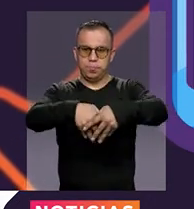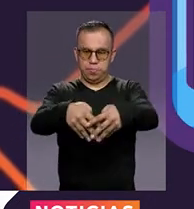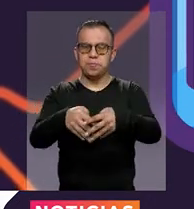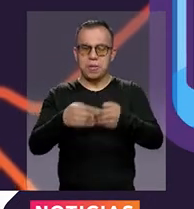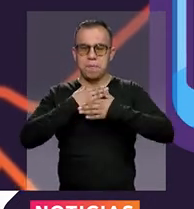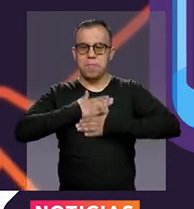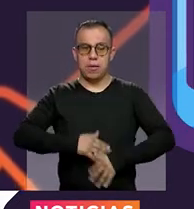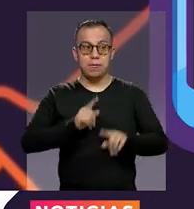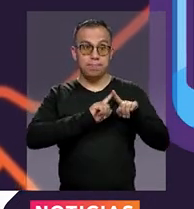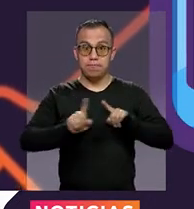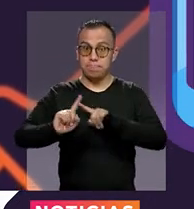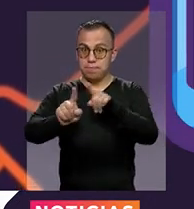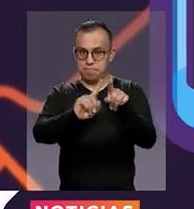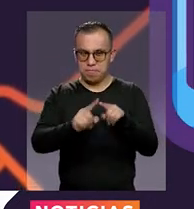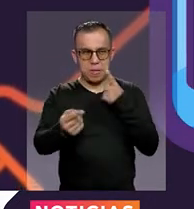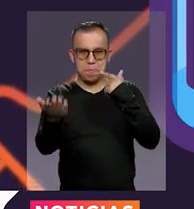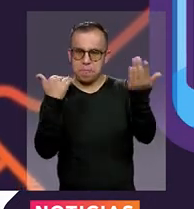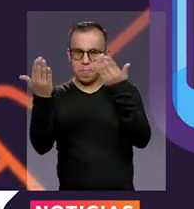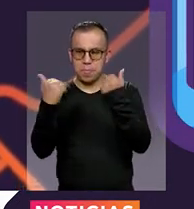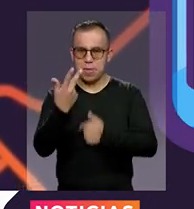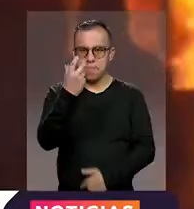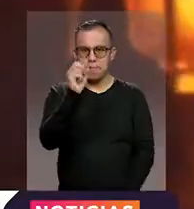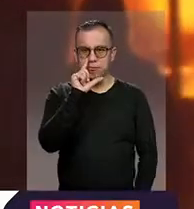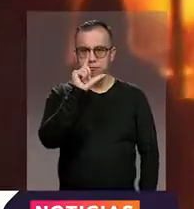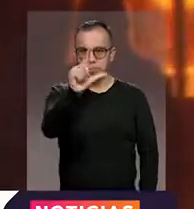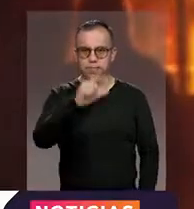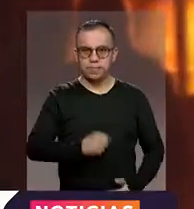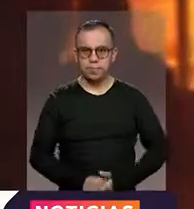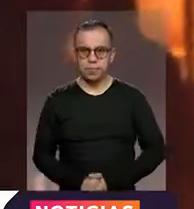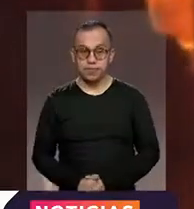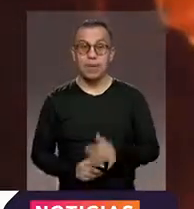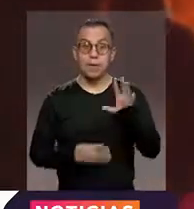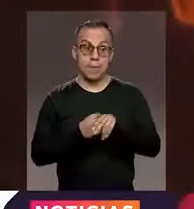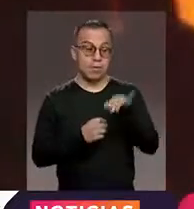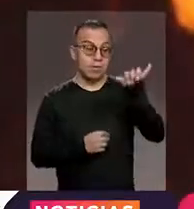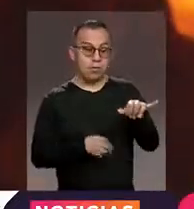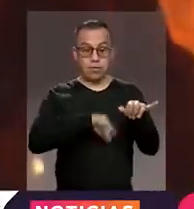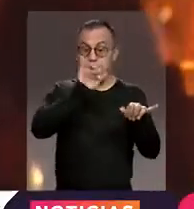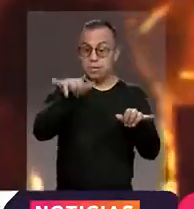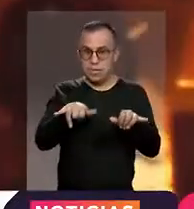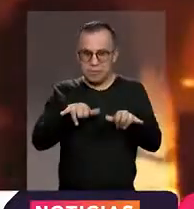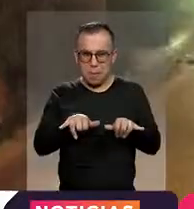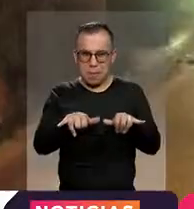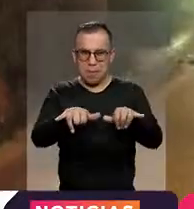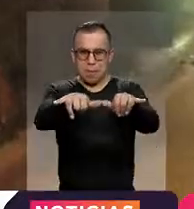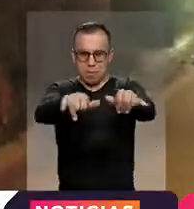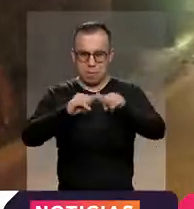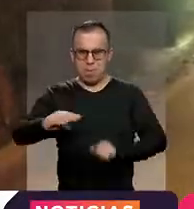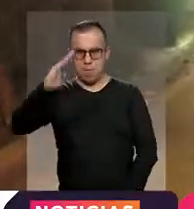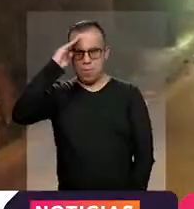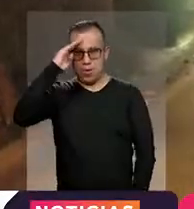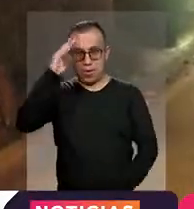que diversos sectores convocan para el 20 de julio. De forma paralela, la Secretaría de Seguridad y Policía